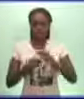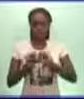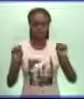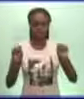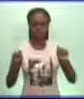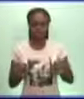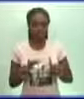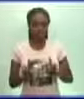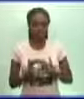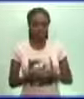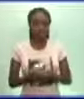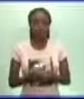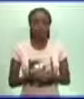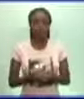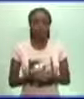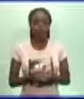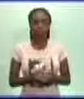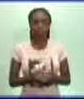gramaticales.